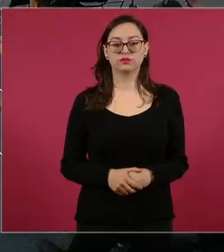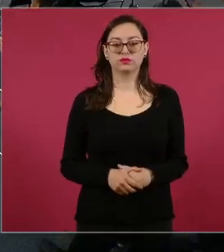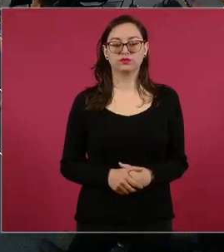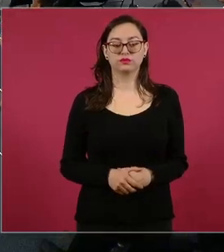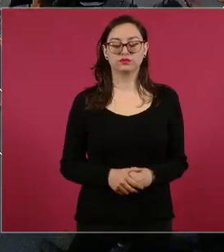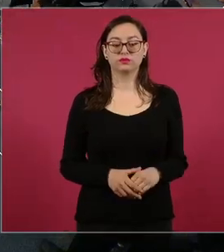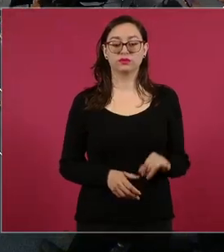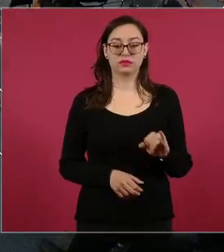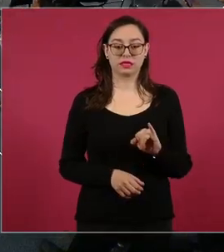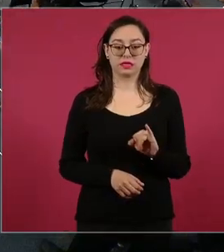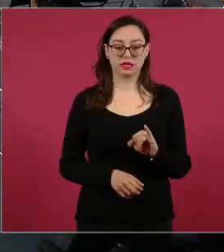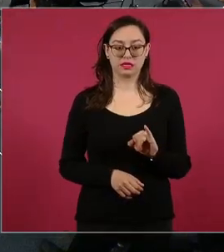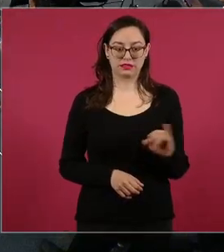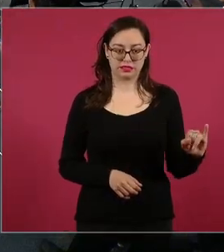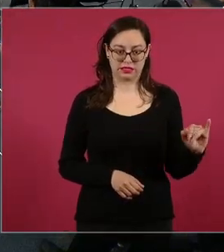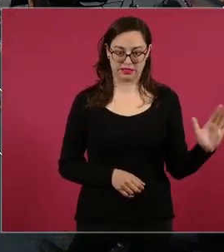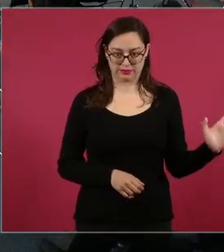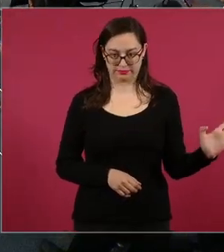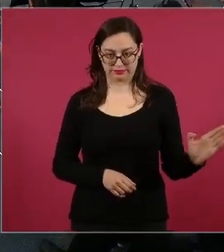para acá.